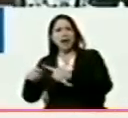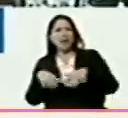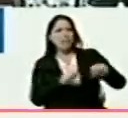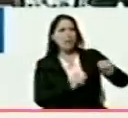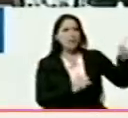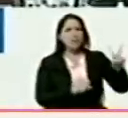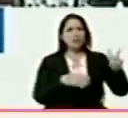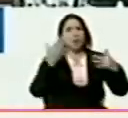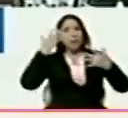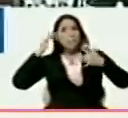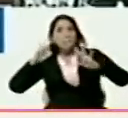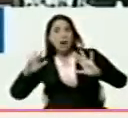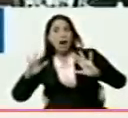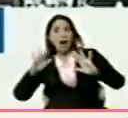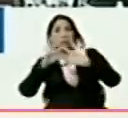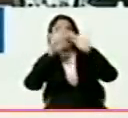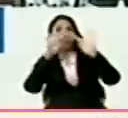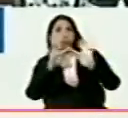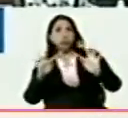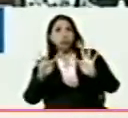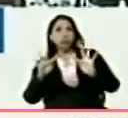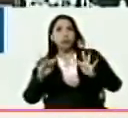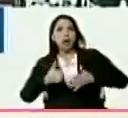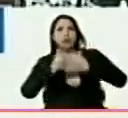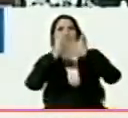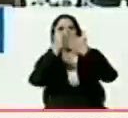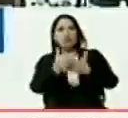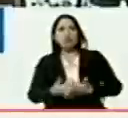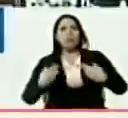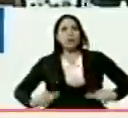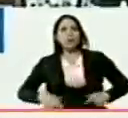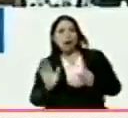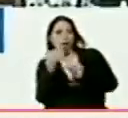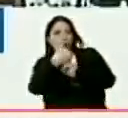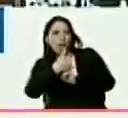bajo la supuesta figura de la ayuda humanitaria.